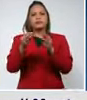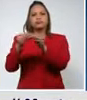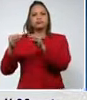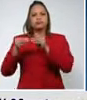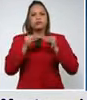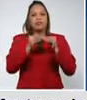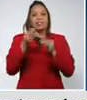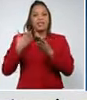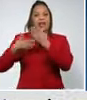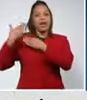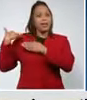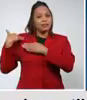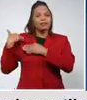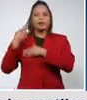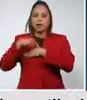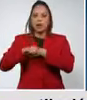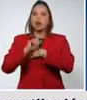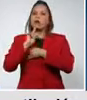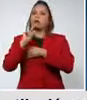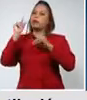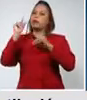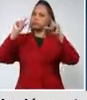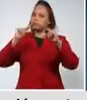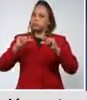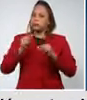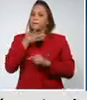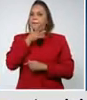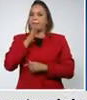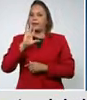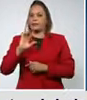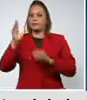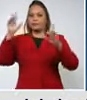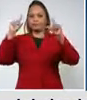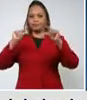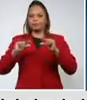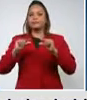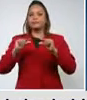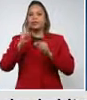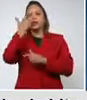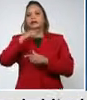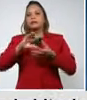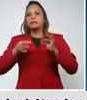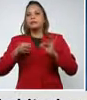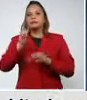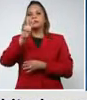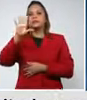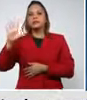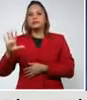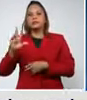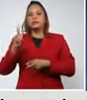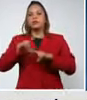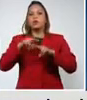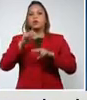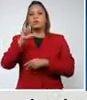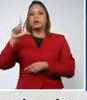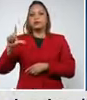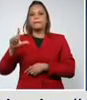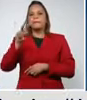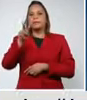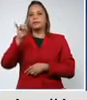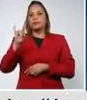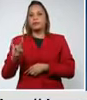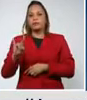tuvieron, parece que van al control. Artemisa, 35, Holguín, 29,